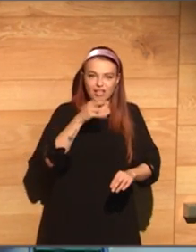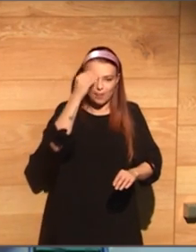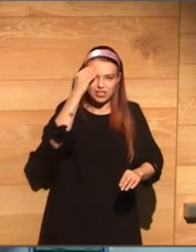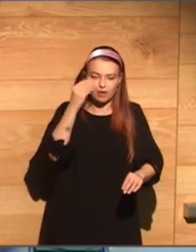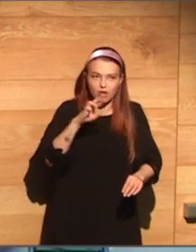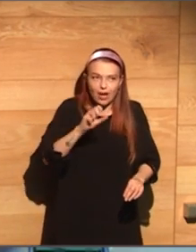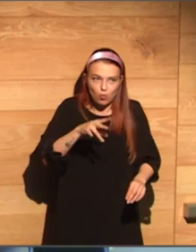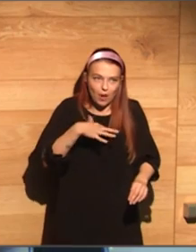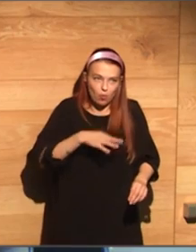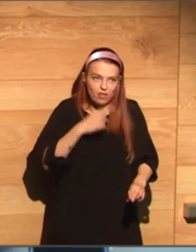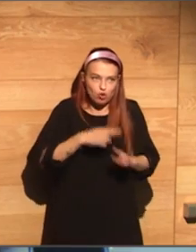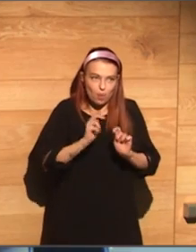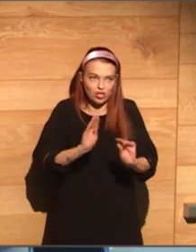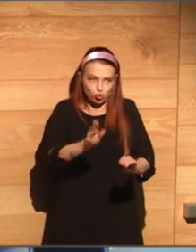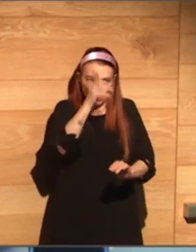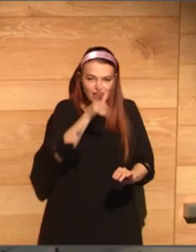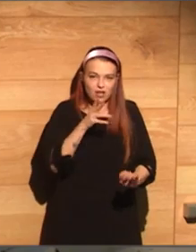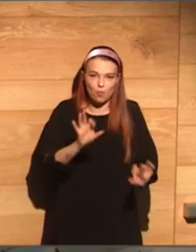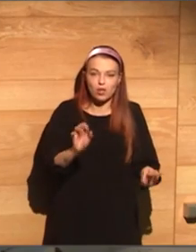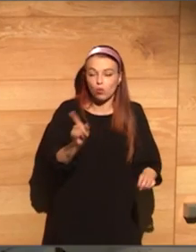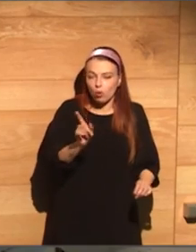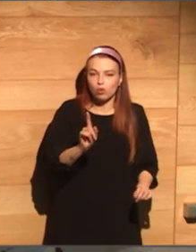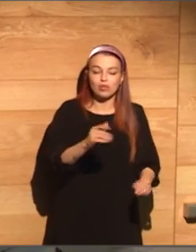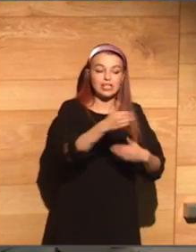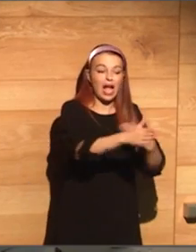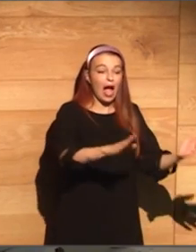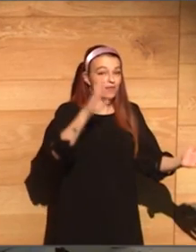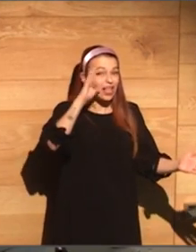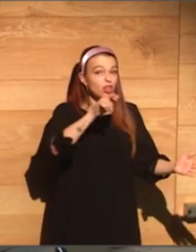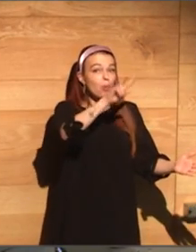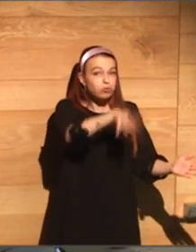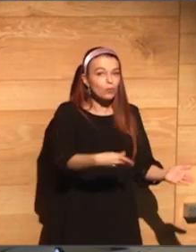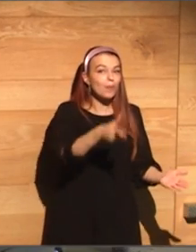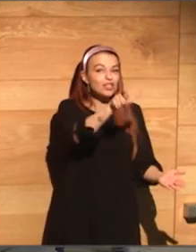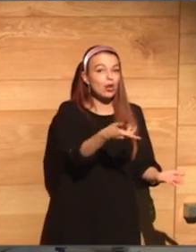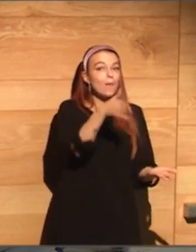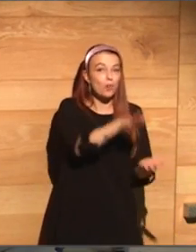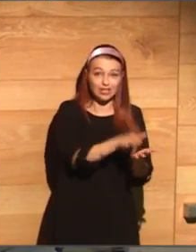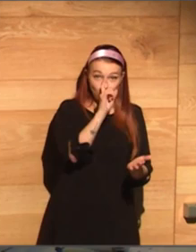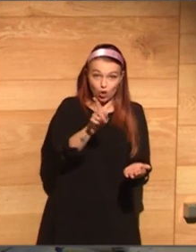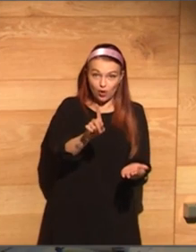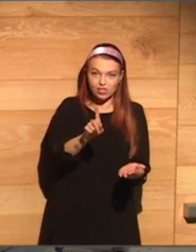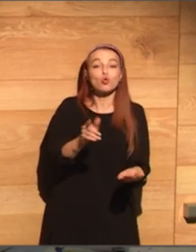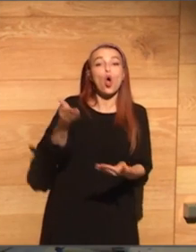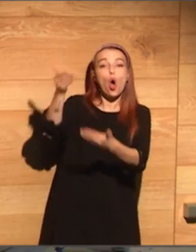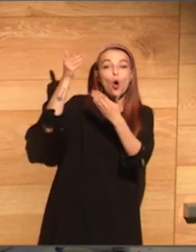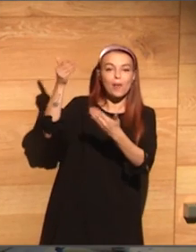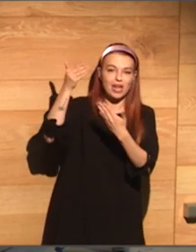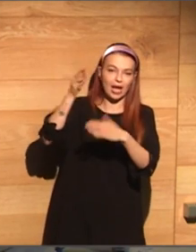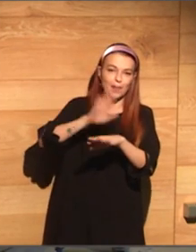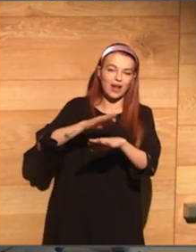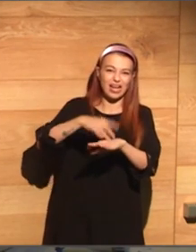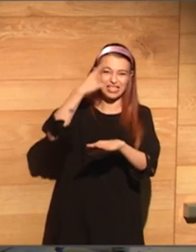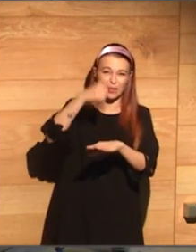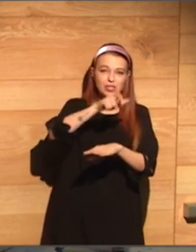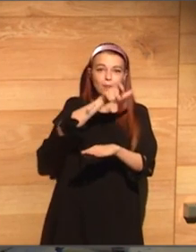Digo, Raimunda, La Gallina, no lo sé. ¿Os acordáis que en un momento dice, bueno, y esta es la habitación de la muerta? No os acordáis de esto. Ah, vale, vale. Y era un homenaje a esto de las